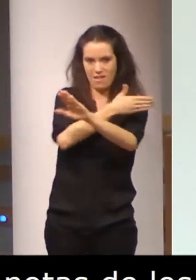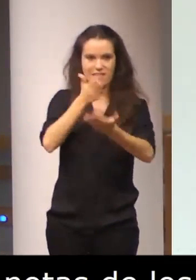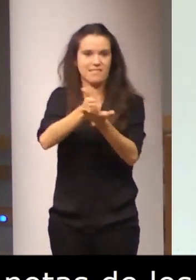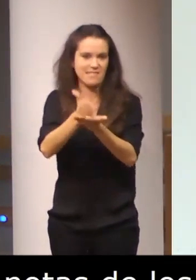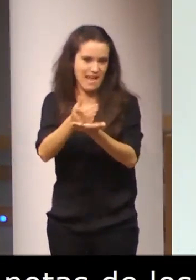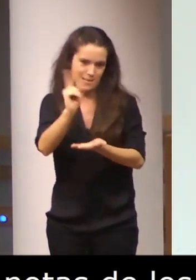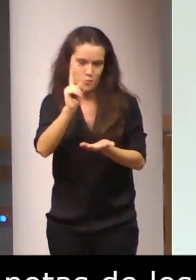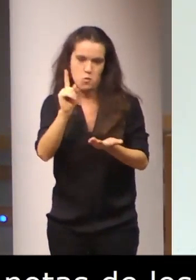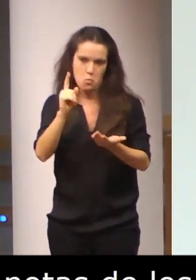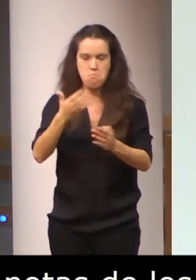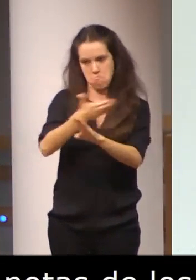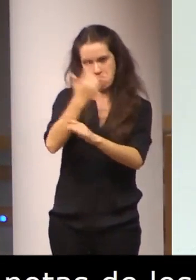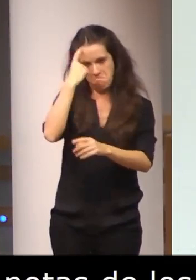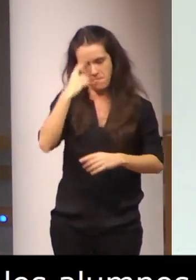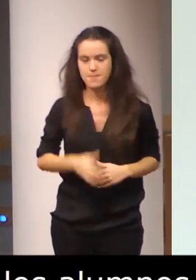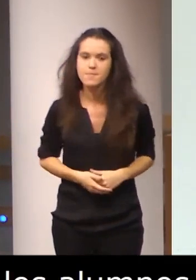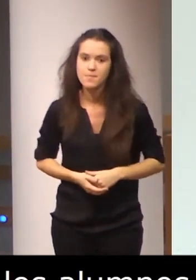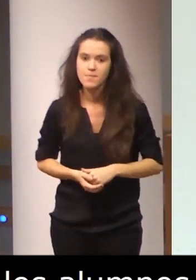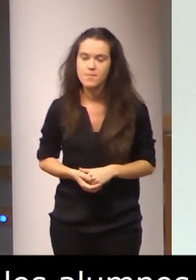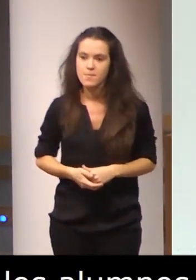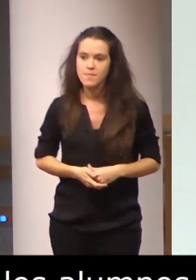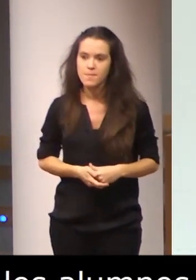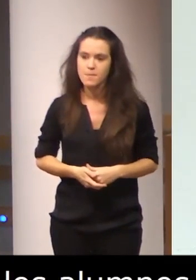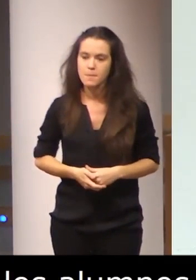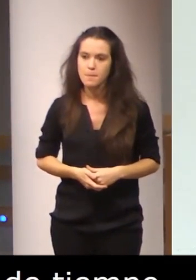etcétera, etcétera. Entonces, los alumnos